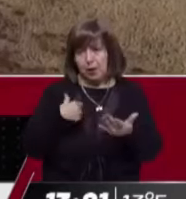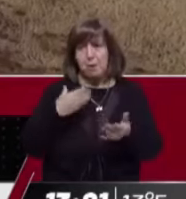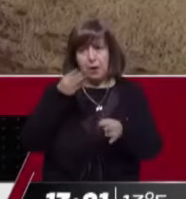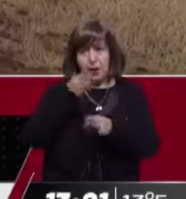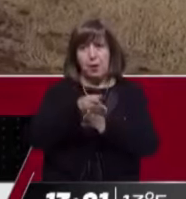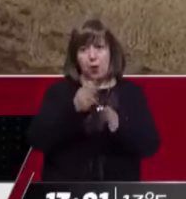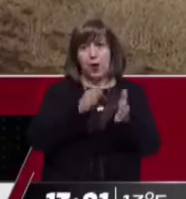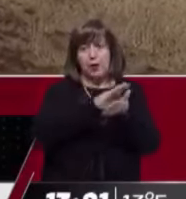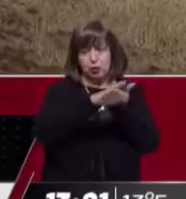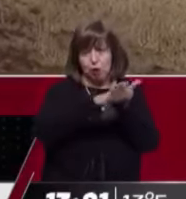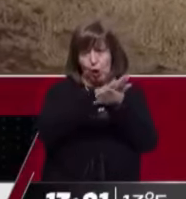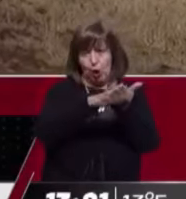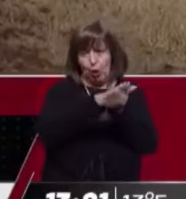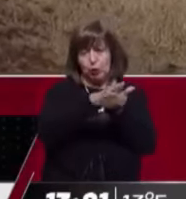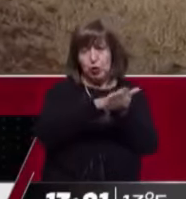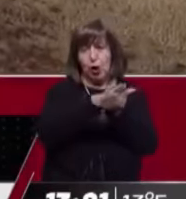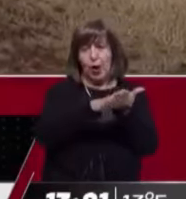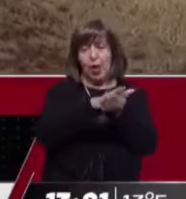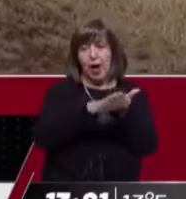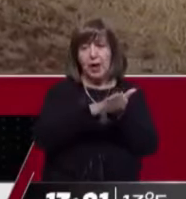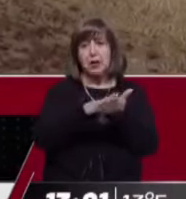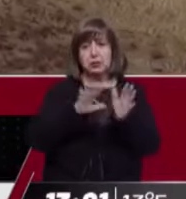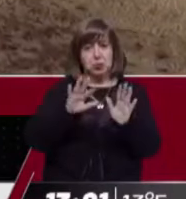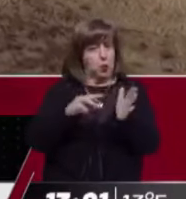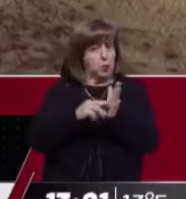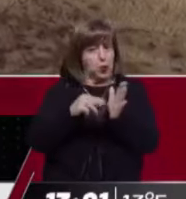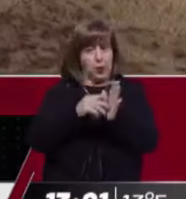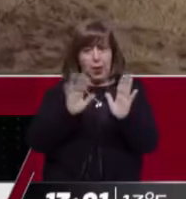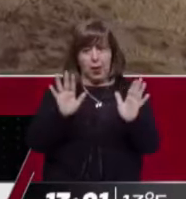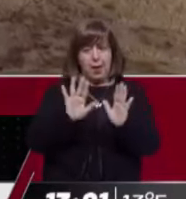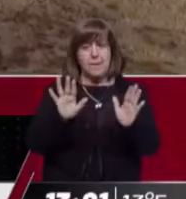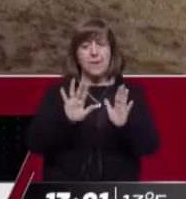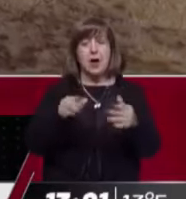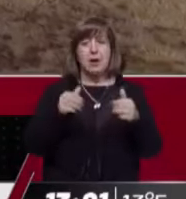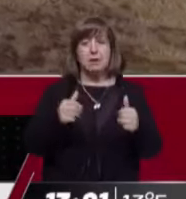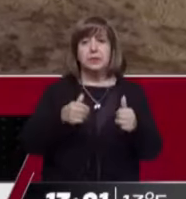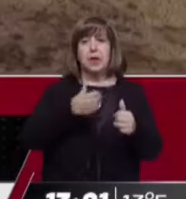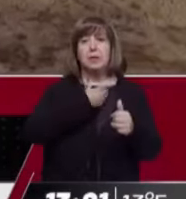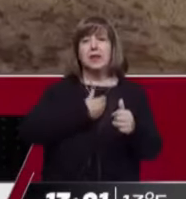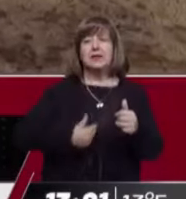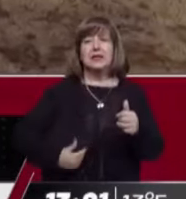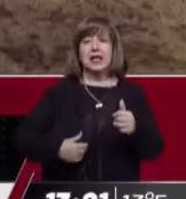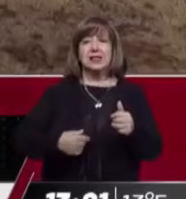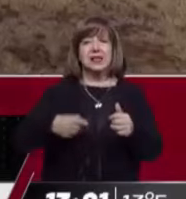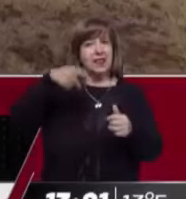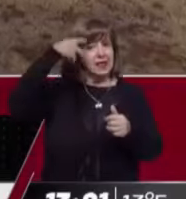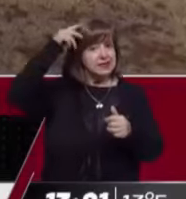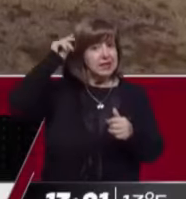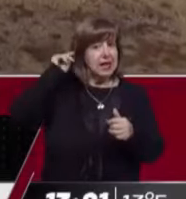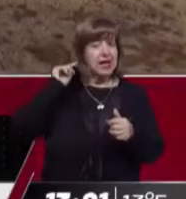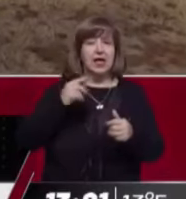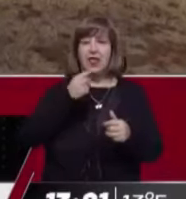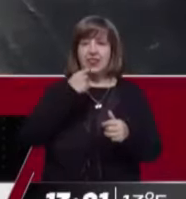sobre cuál es la situación y qué es lo que se espera del lado chileno que haga el gobierno argentino. Y si quieren, lo podemos escuchar.